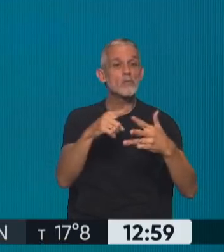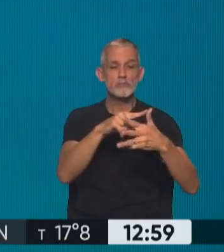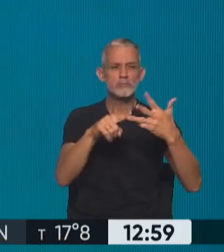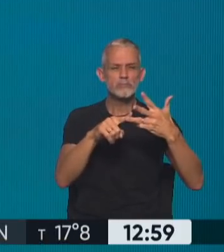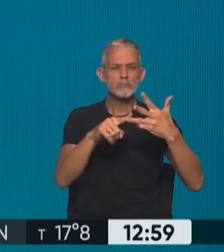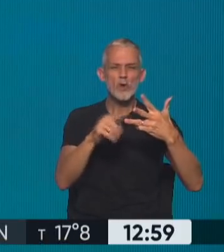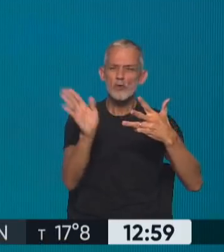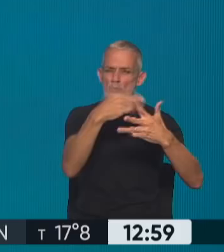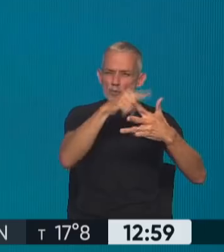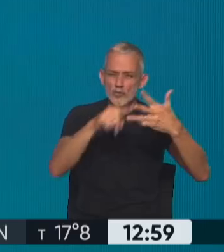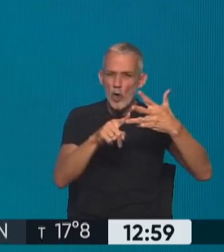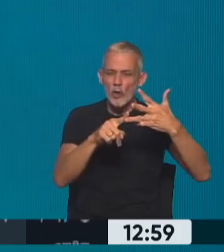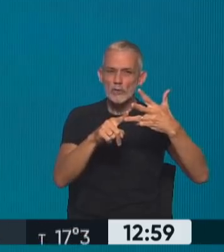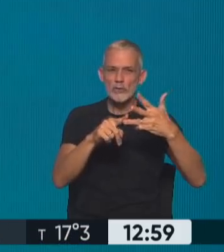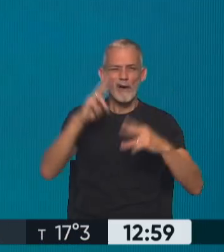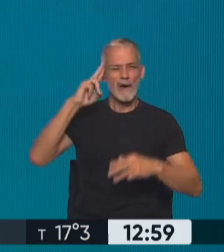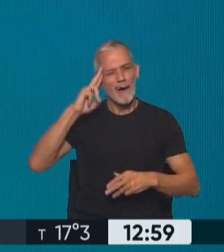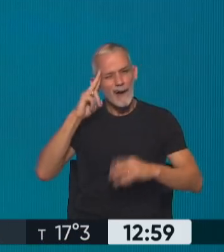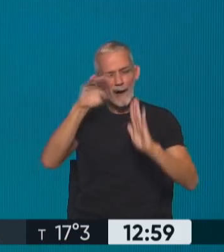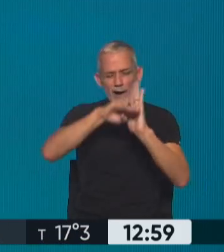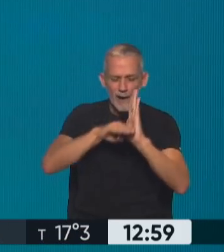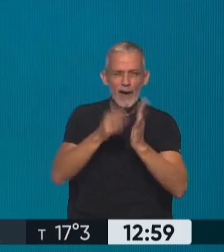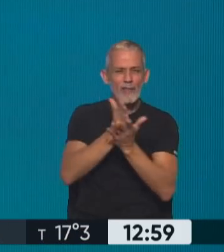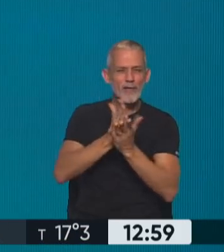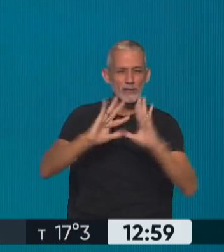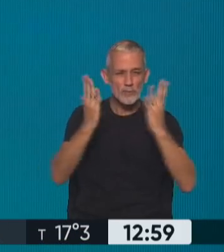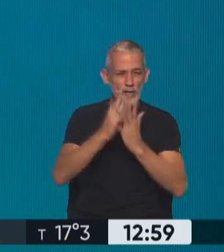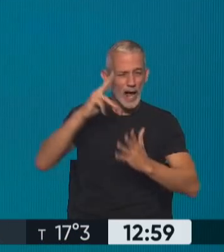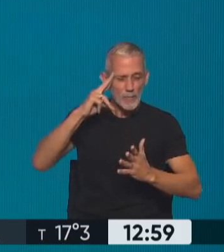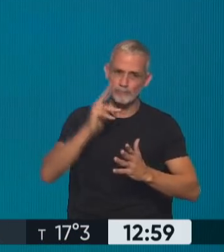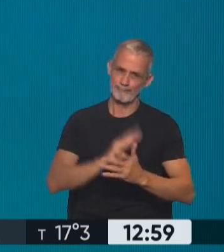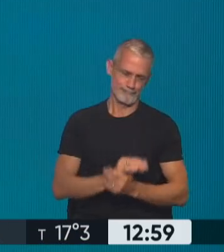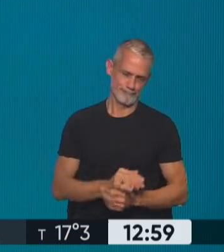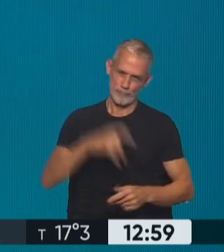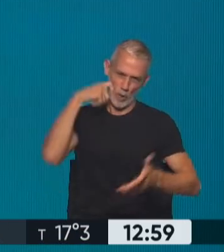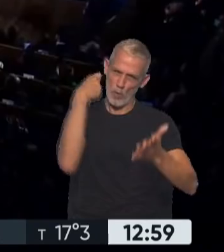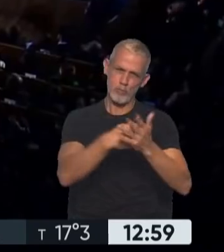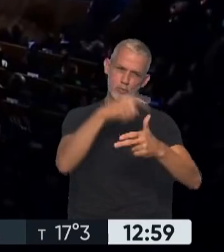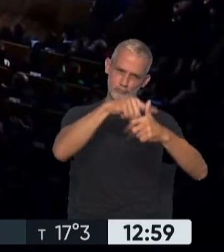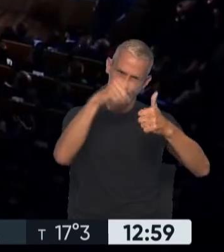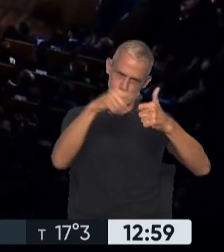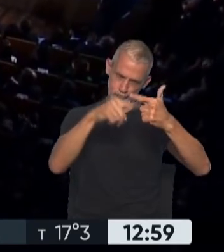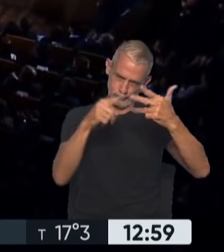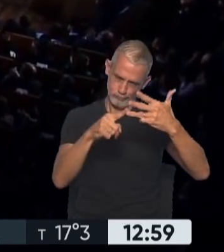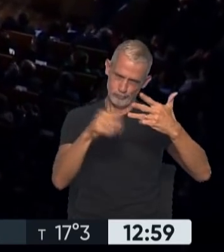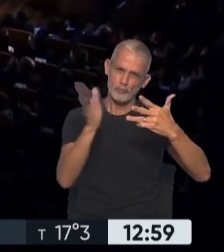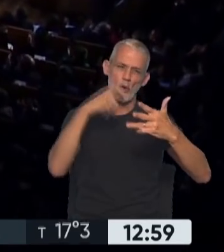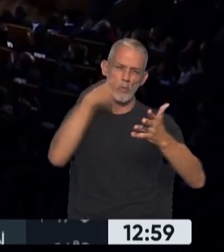en algún momento no han respetado las normas del derecho internacional. Todos.